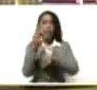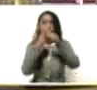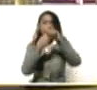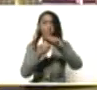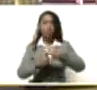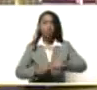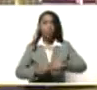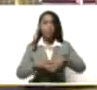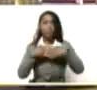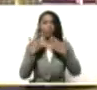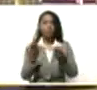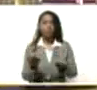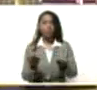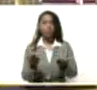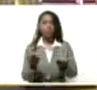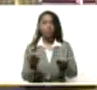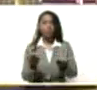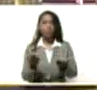sí